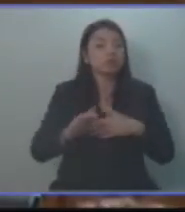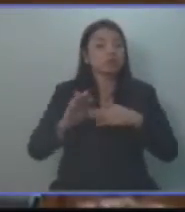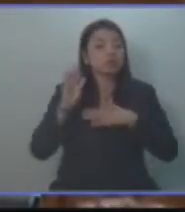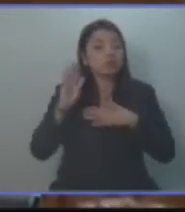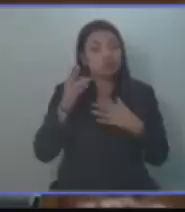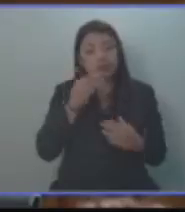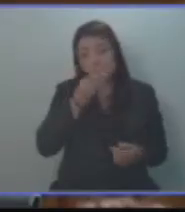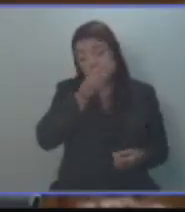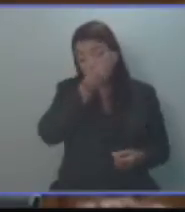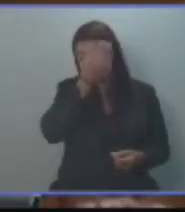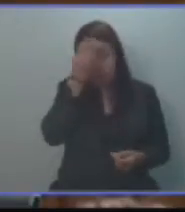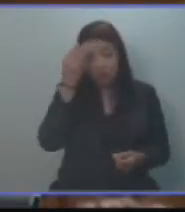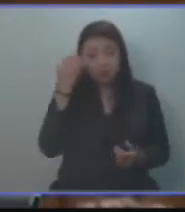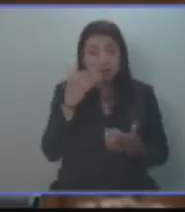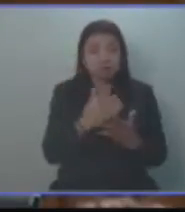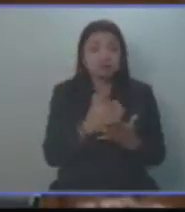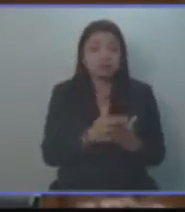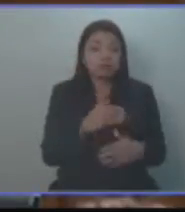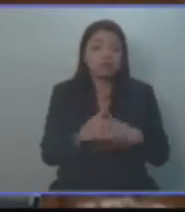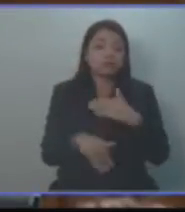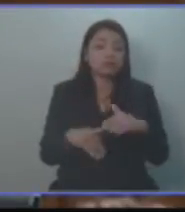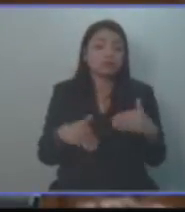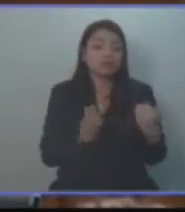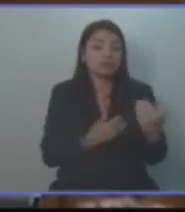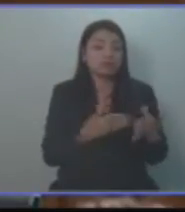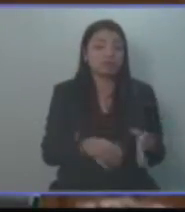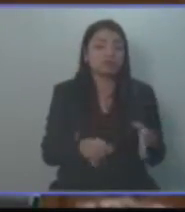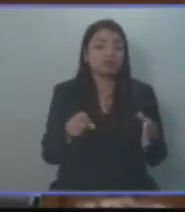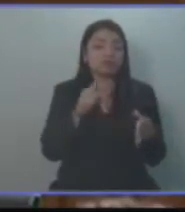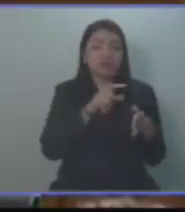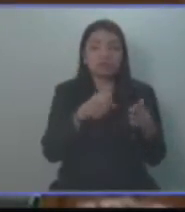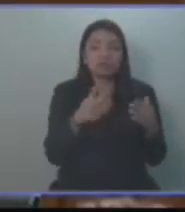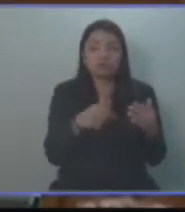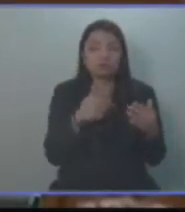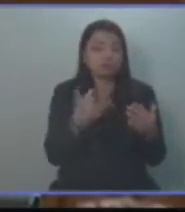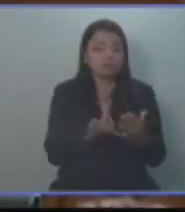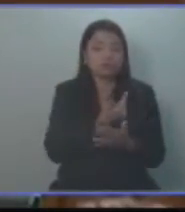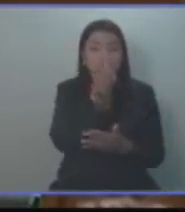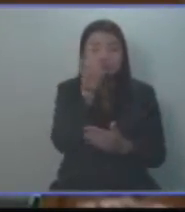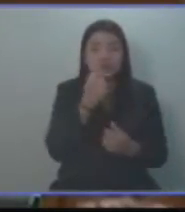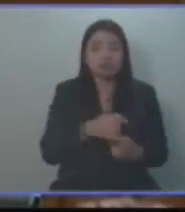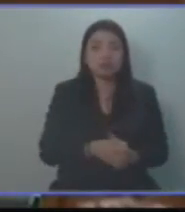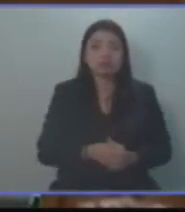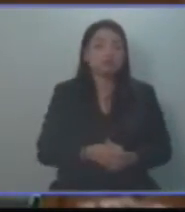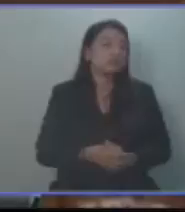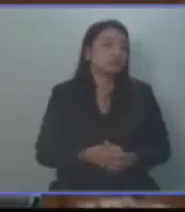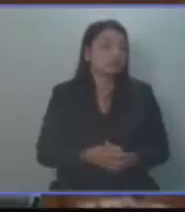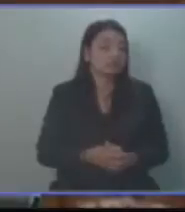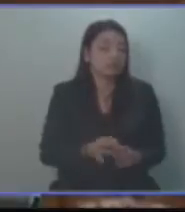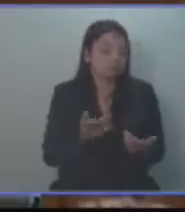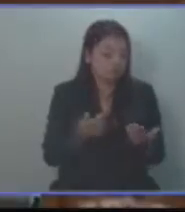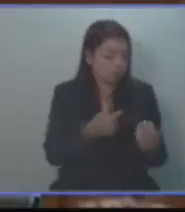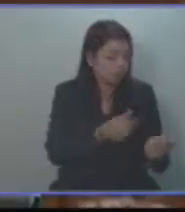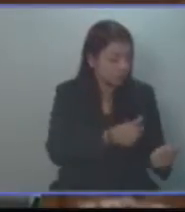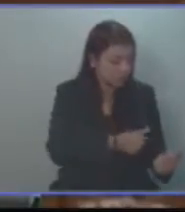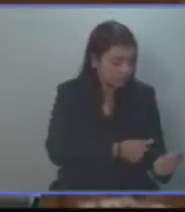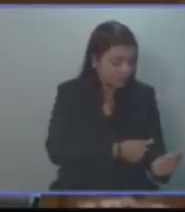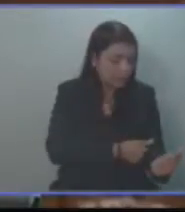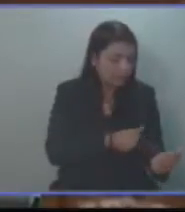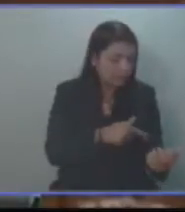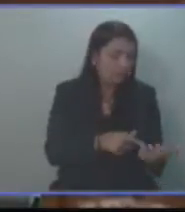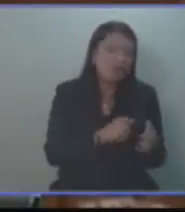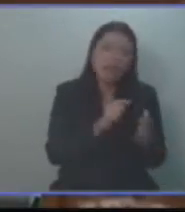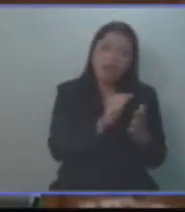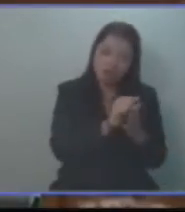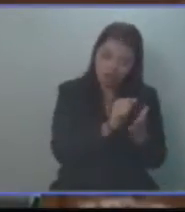graduación definidos por su respectiva institución de educación superior. De los hospitales escuela,